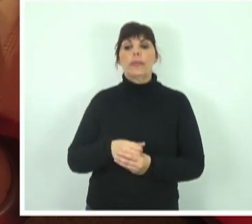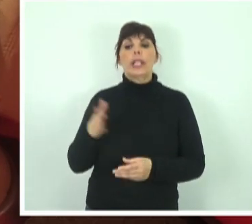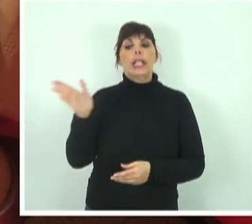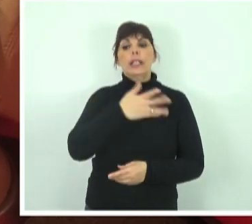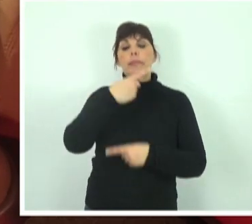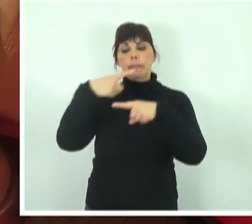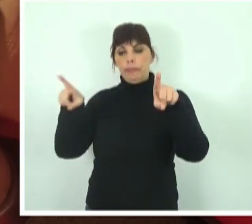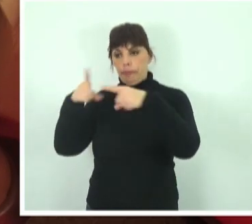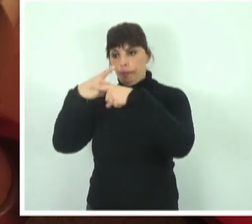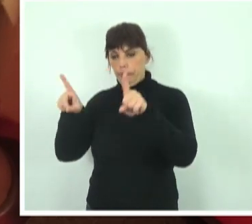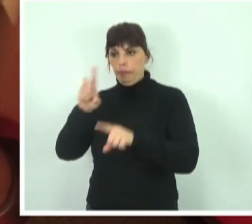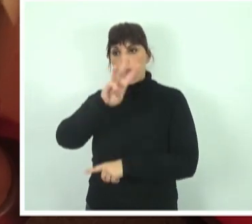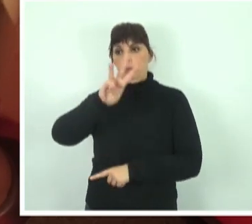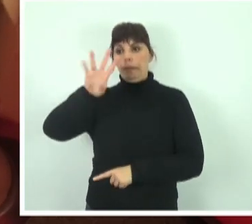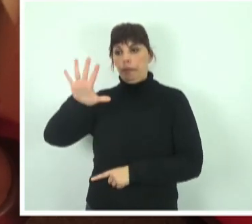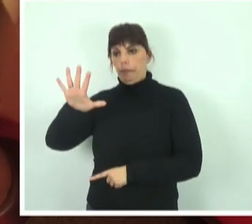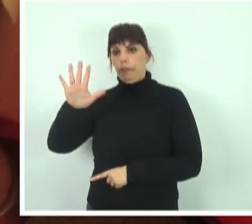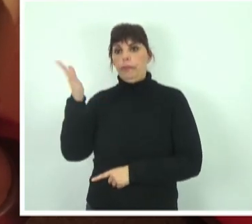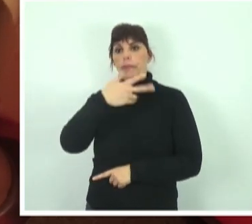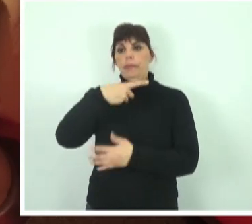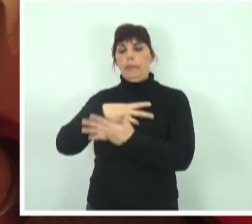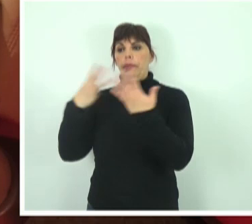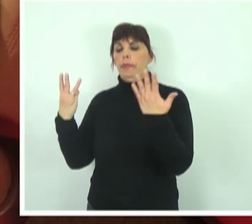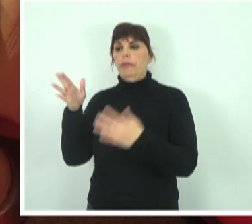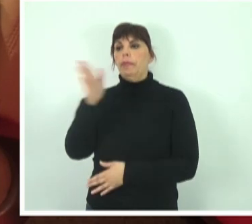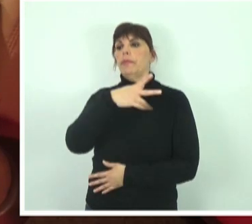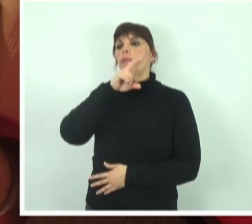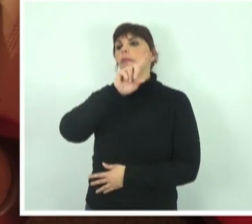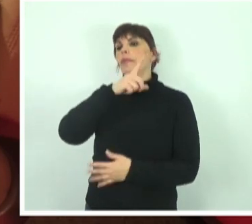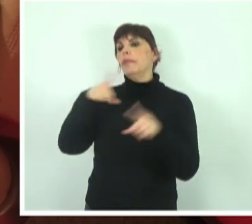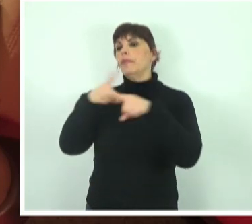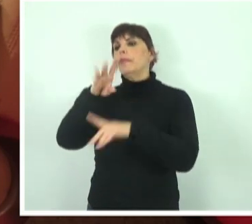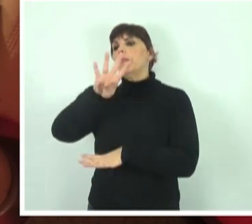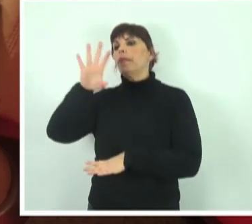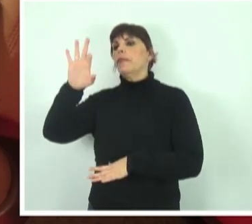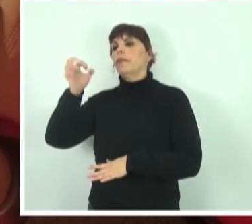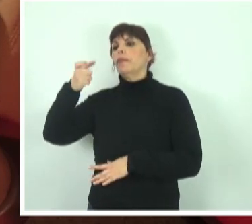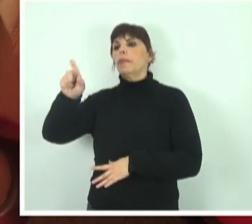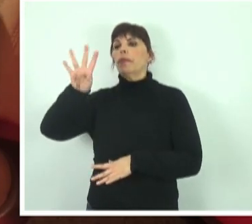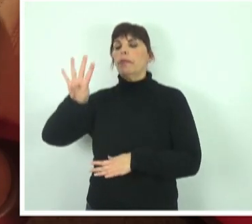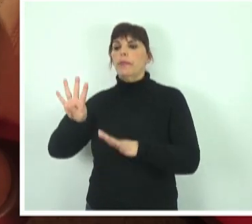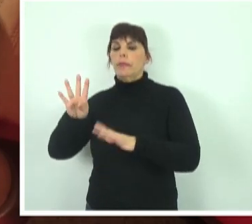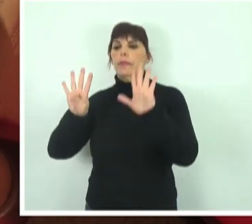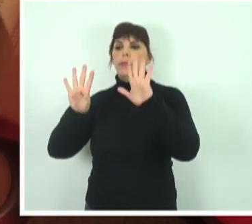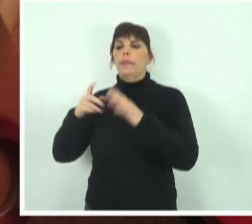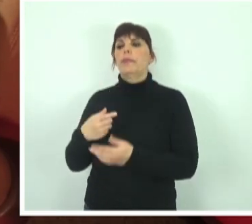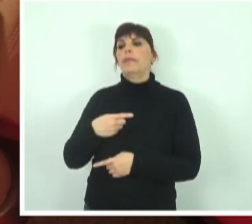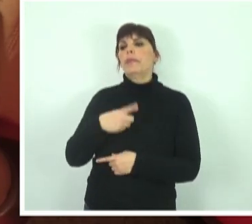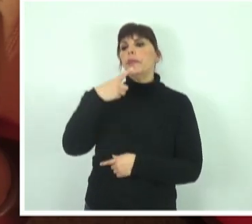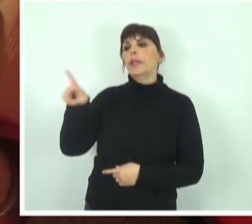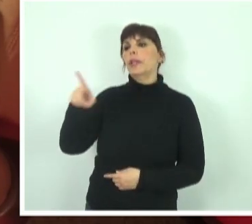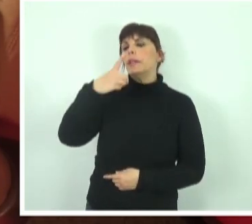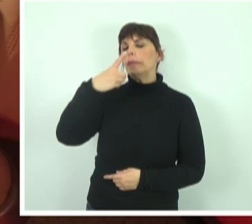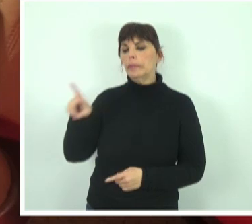12. Salmo 35, versículo 18. Salmo 40, versículo 9. Salmo 68, versículo